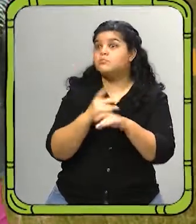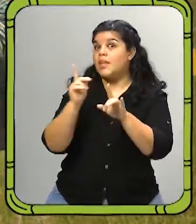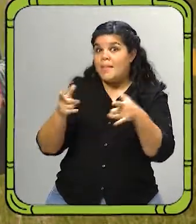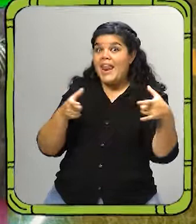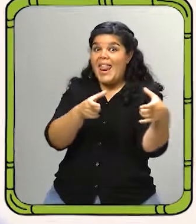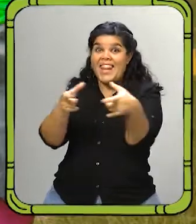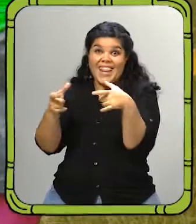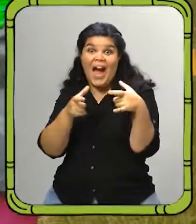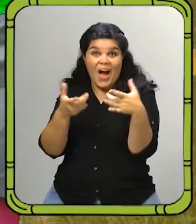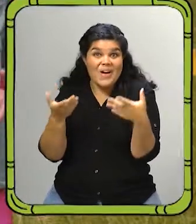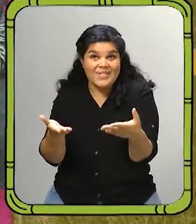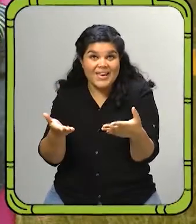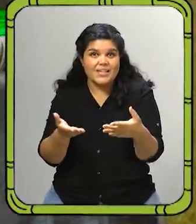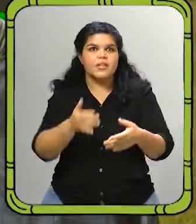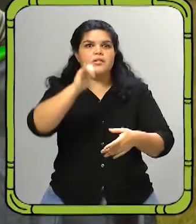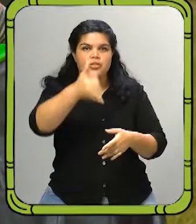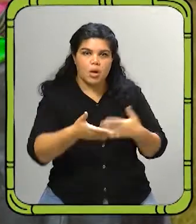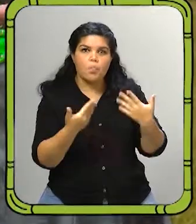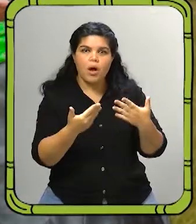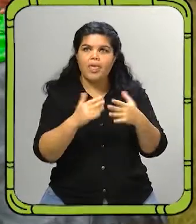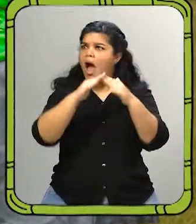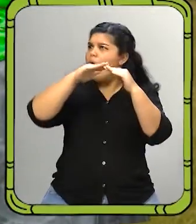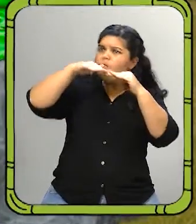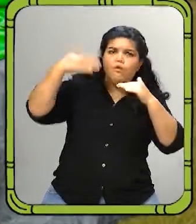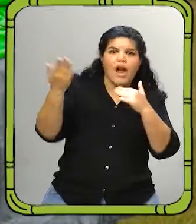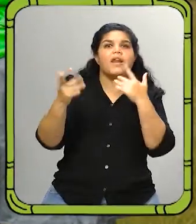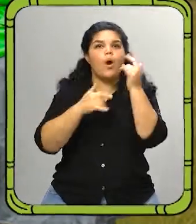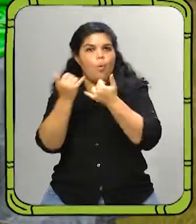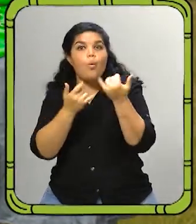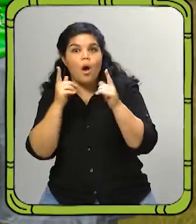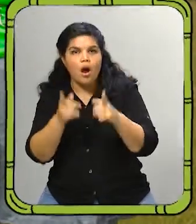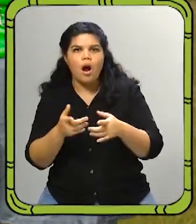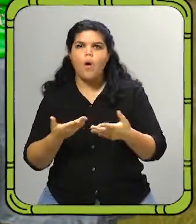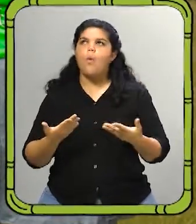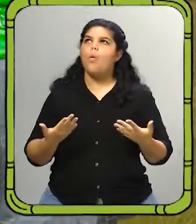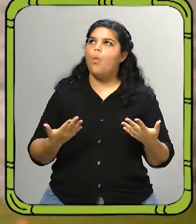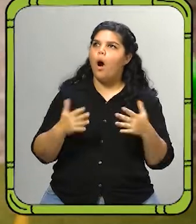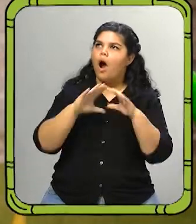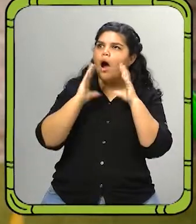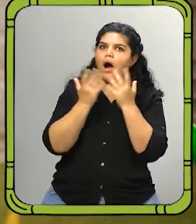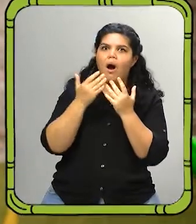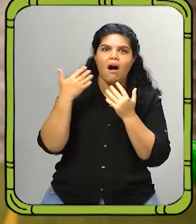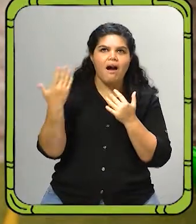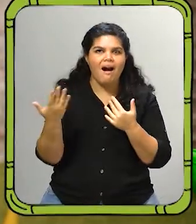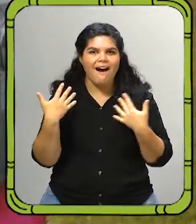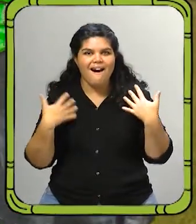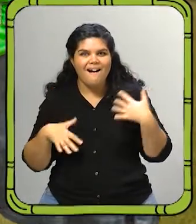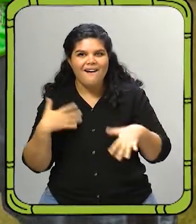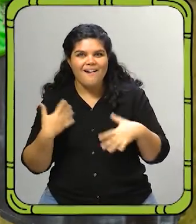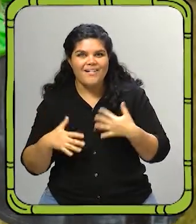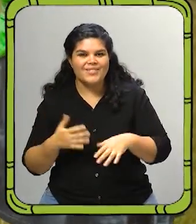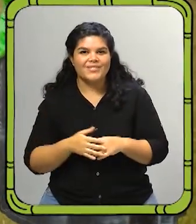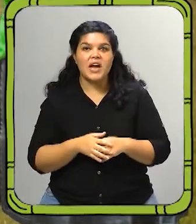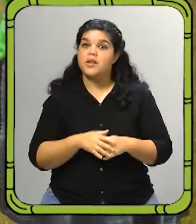La nave. ¿Por jugar? En la estratosfera. En la estratosfera. Lo importante de los juegos es que